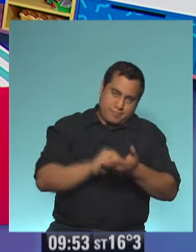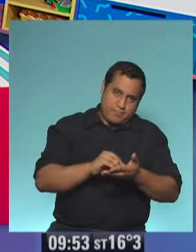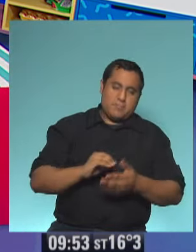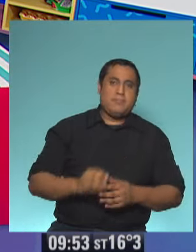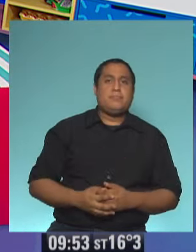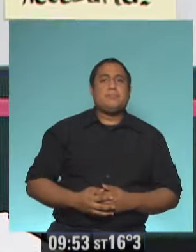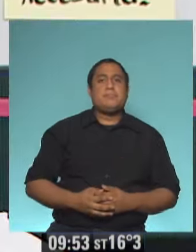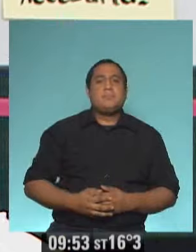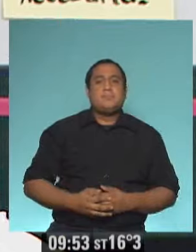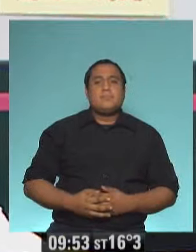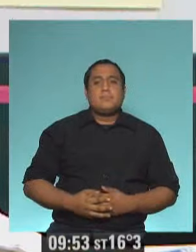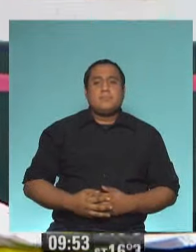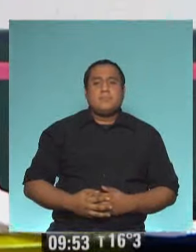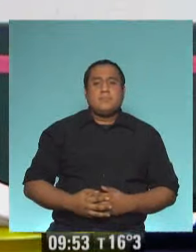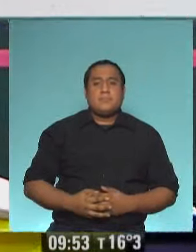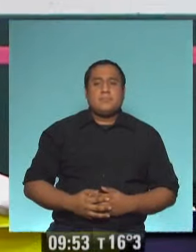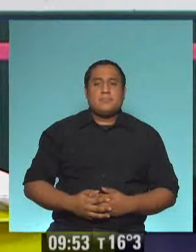Tarararara.